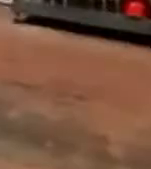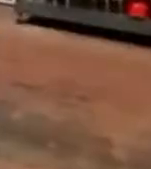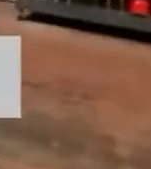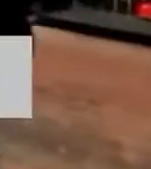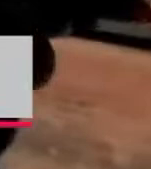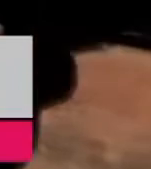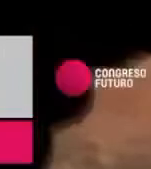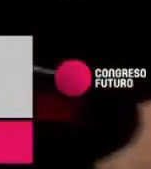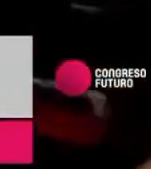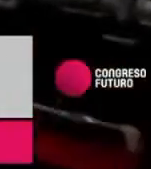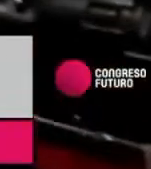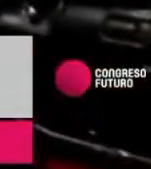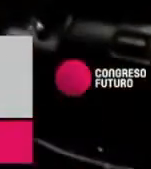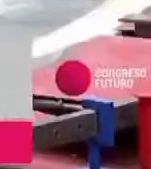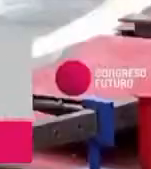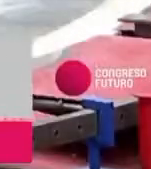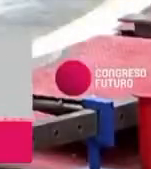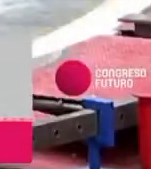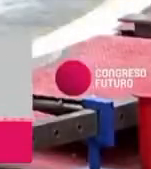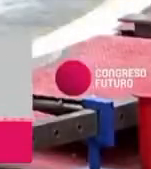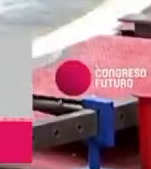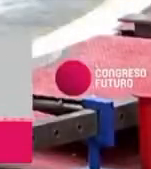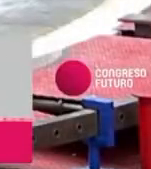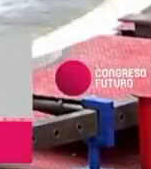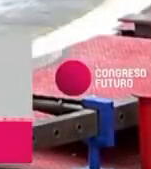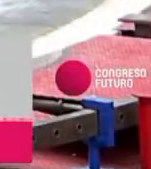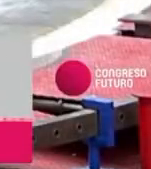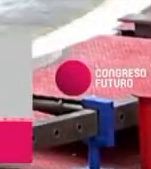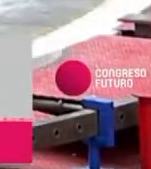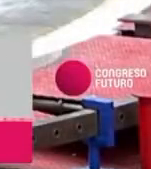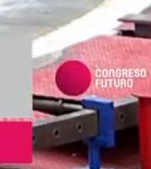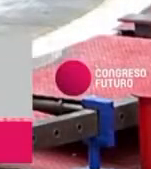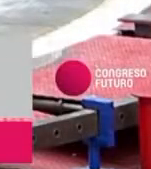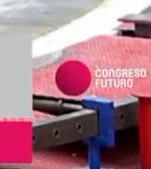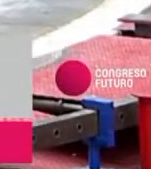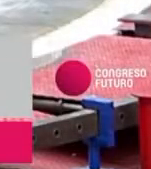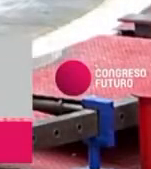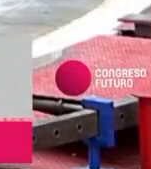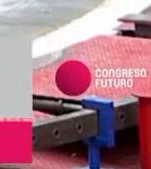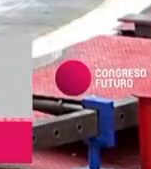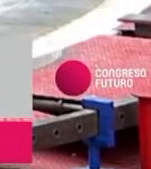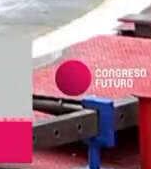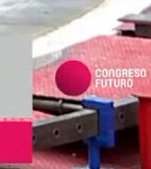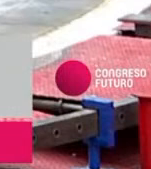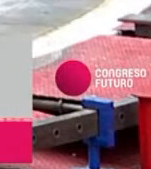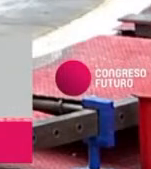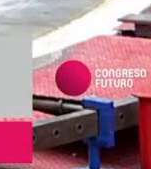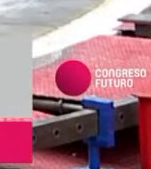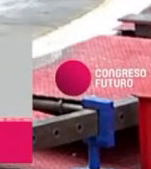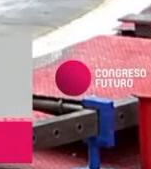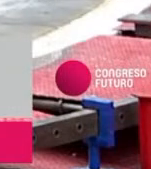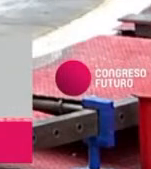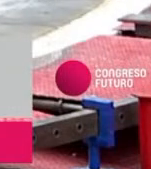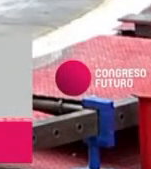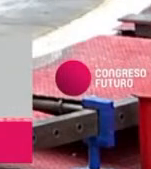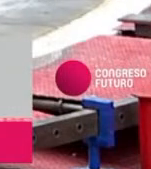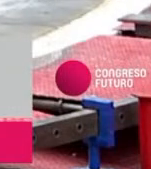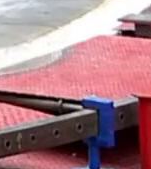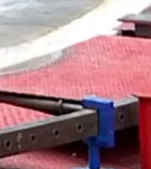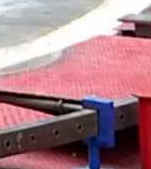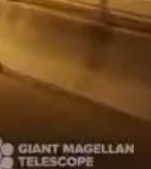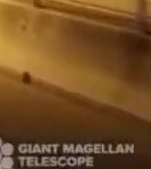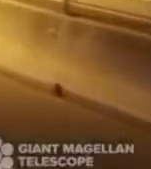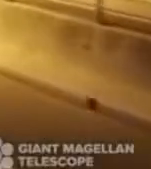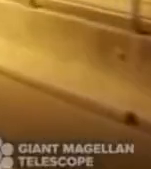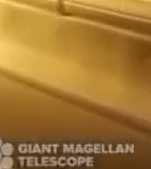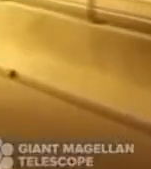Este telescopio será capaz de analizar las atmósferas de planetas remotos, siendo capaz de decirnos si existen indicios de vida